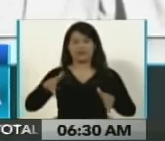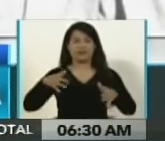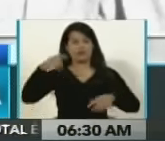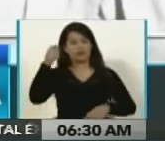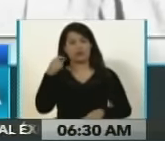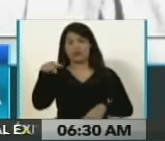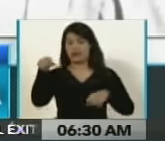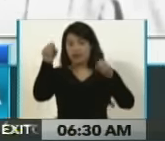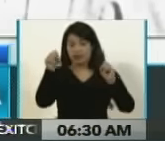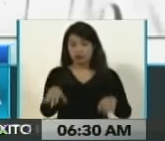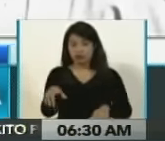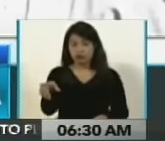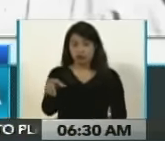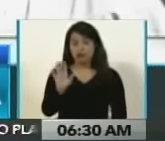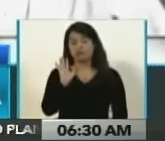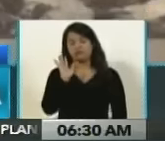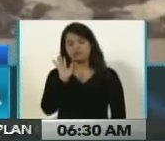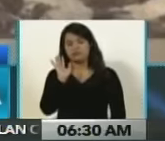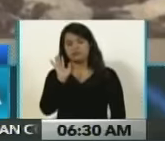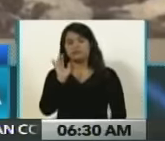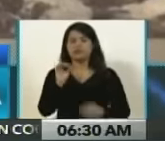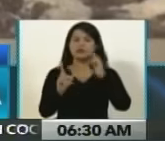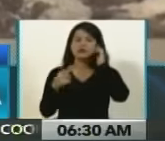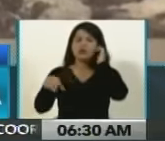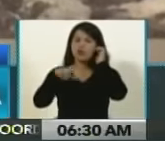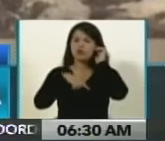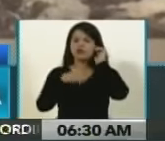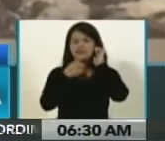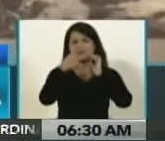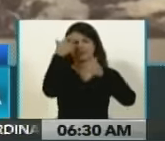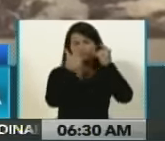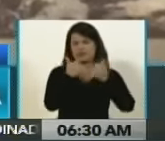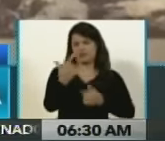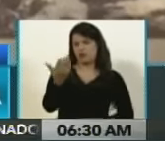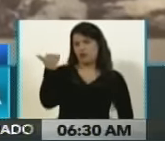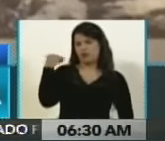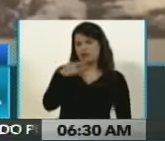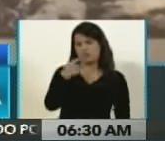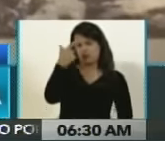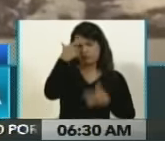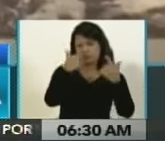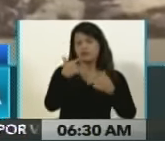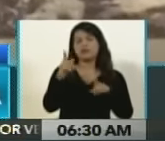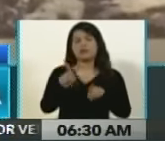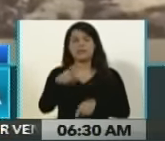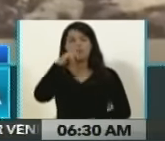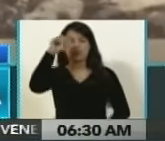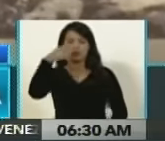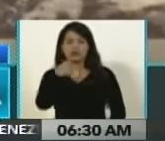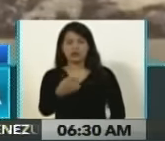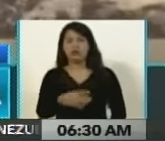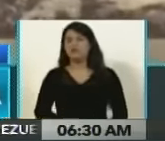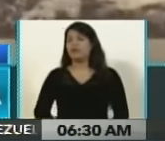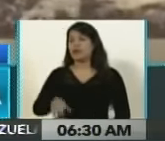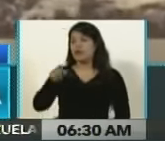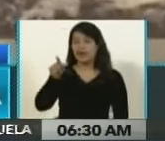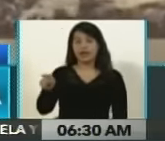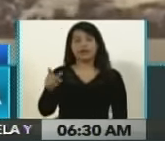Congreso, bueno, es un gesto, como lo ha resaltado el presidente Chávez y el presidente Maduro, un gesto